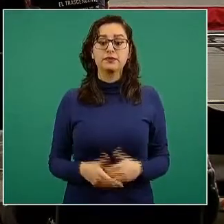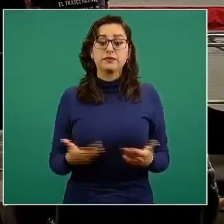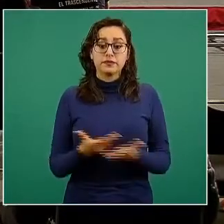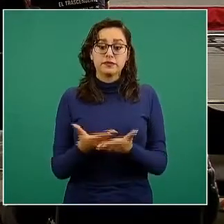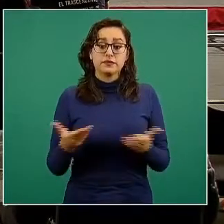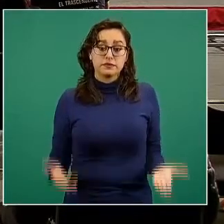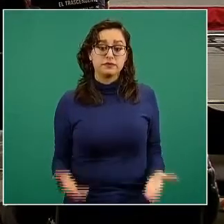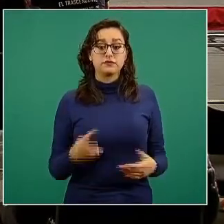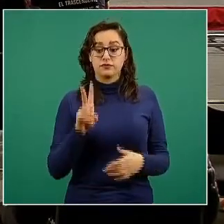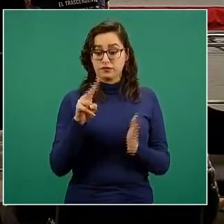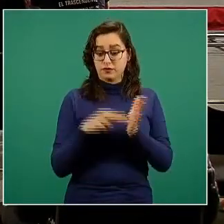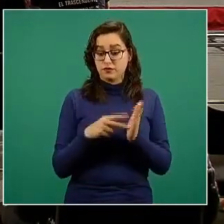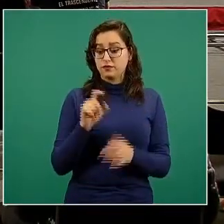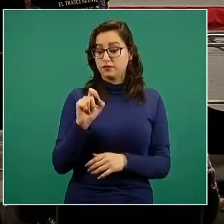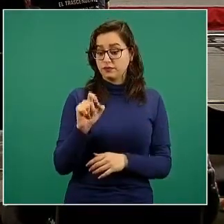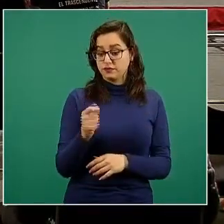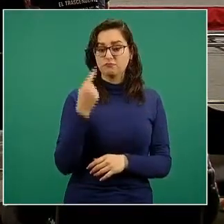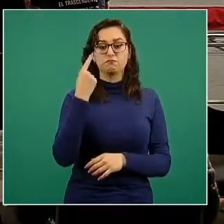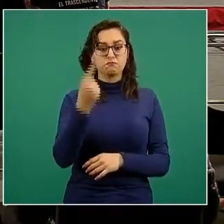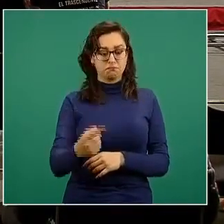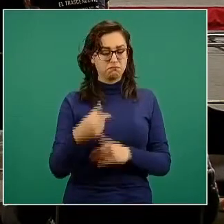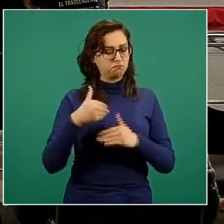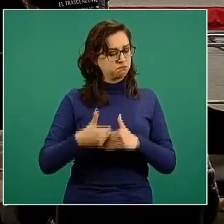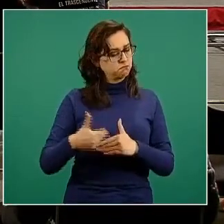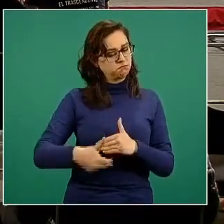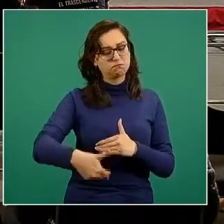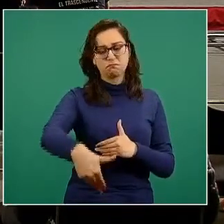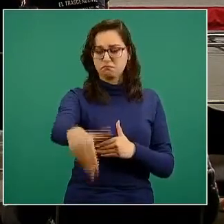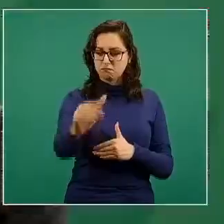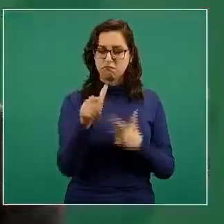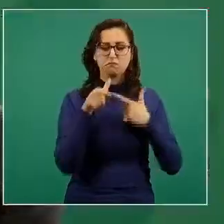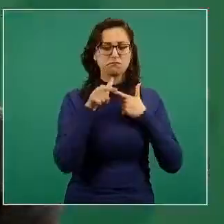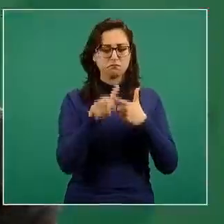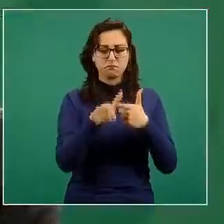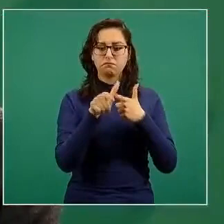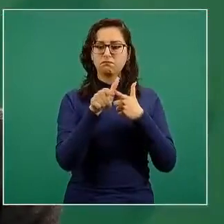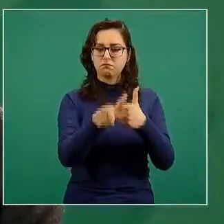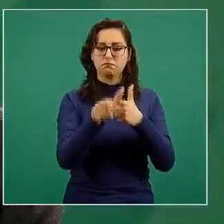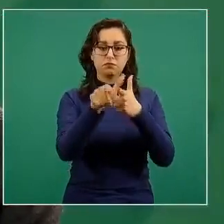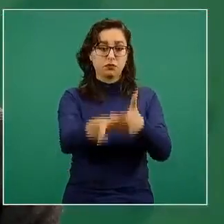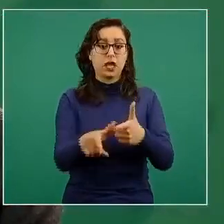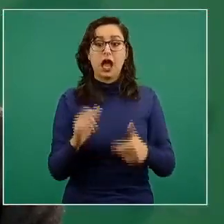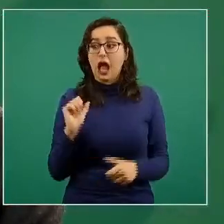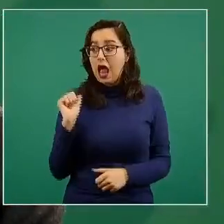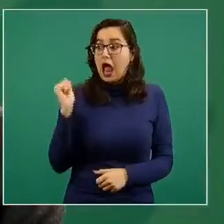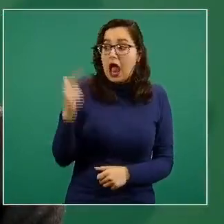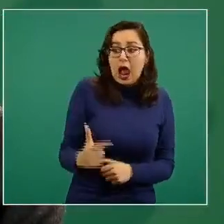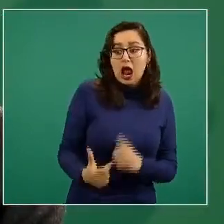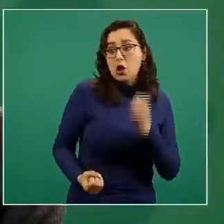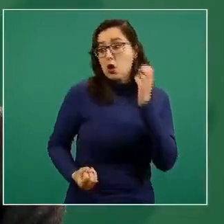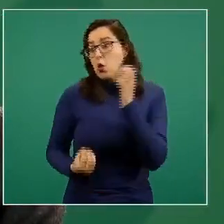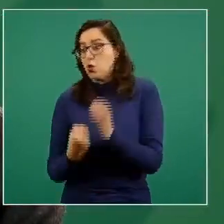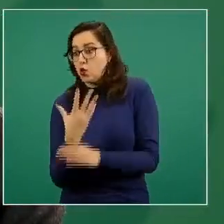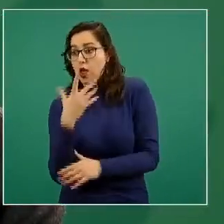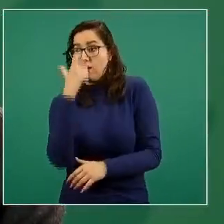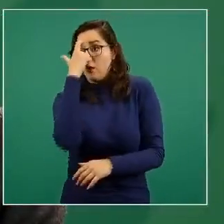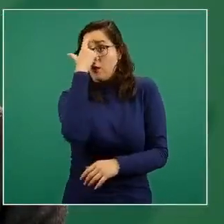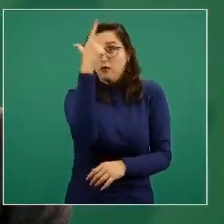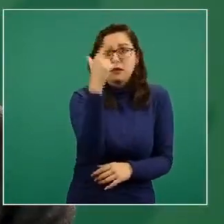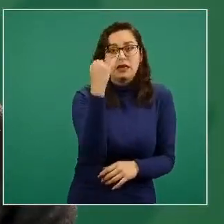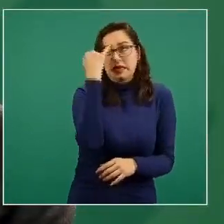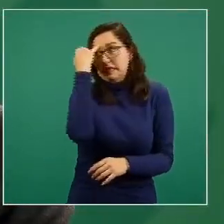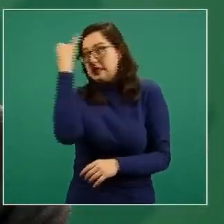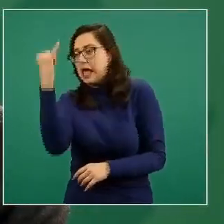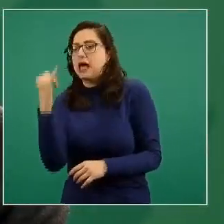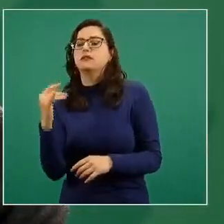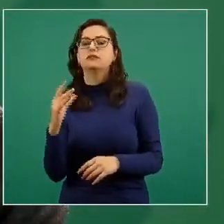2021, esas intervenciones seguirán vigentes, y cualquier otra modalidad novedosa, creativa, pero